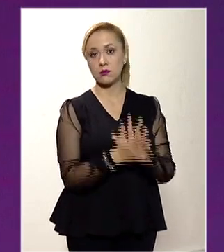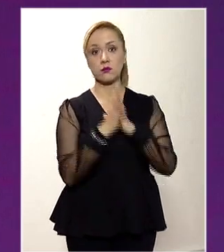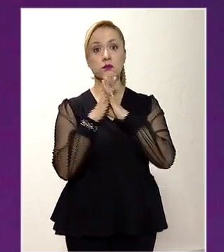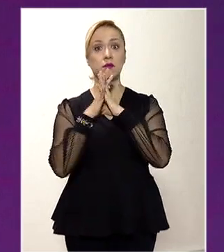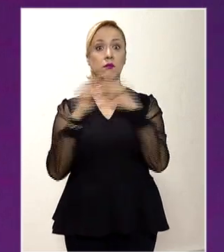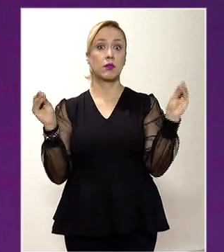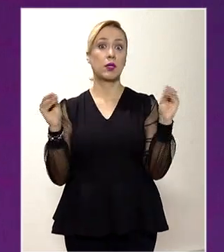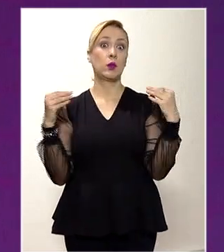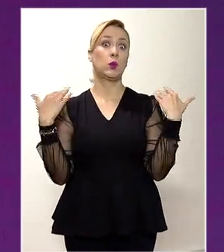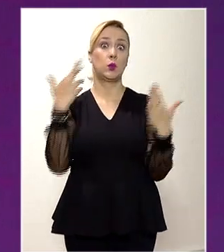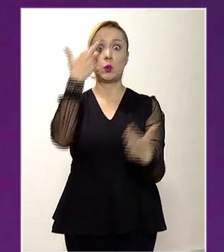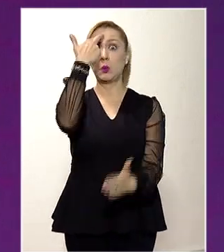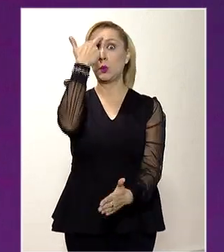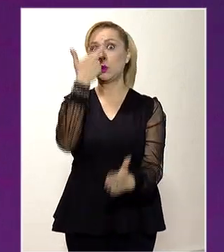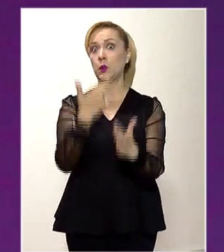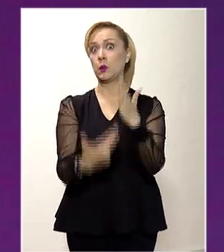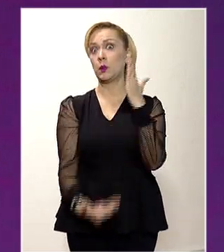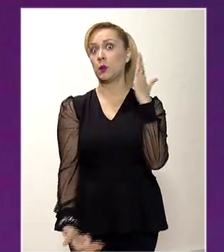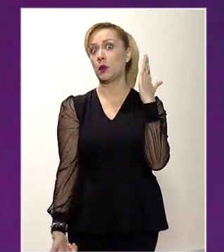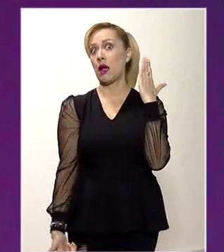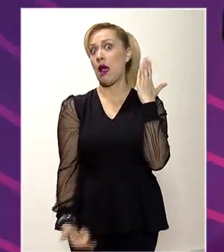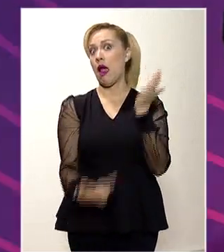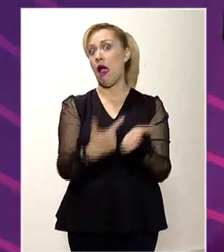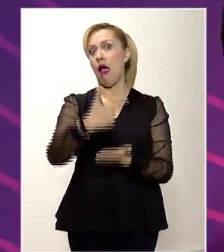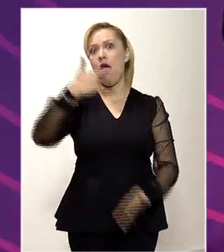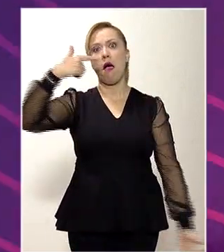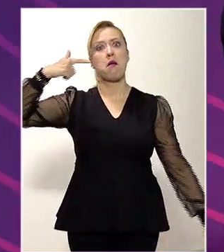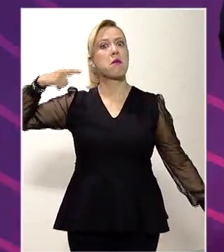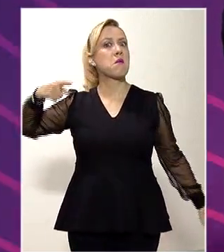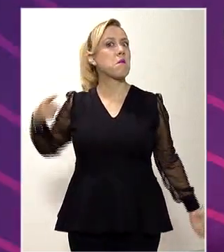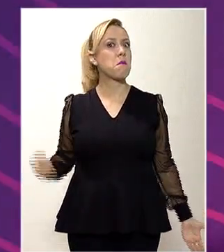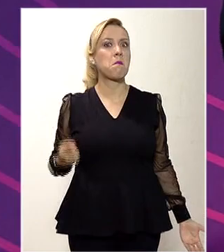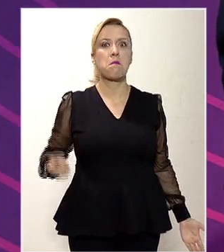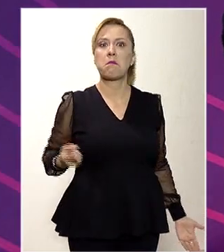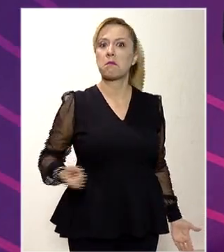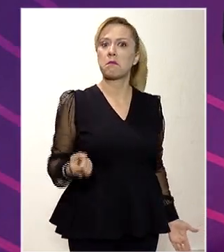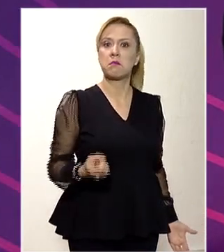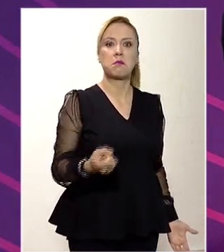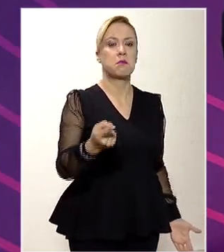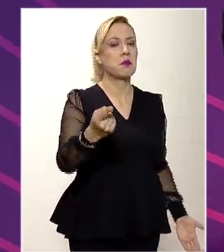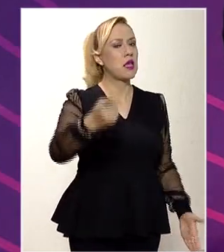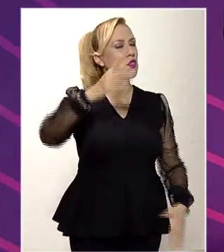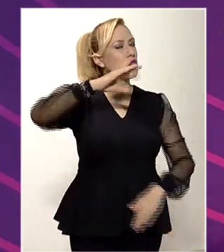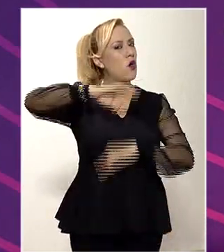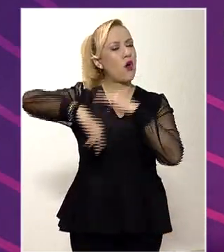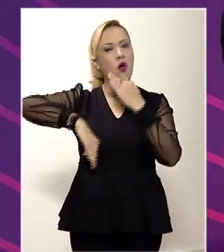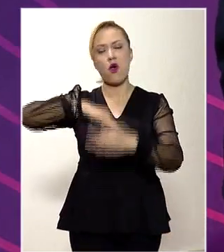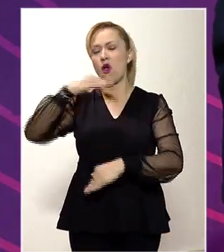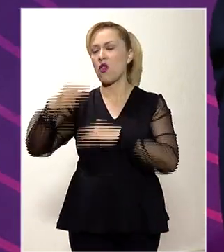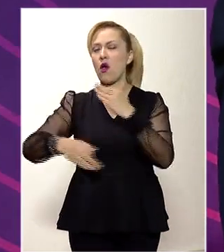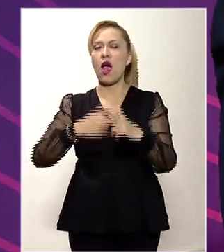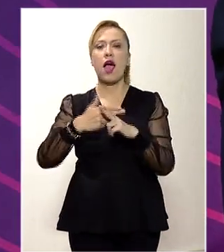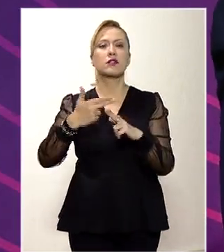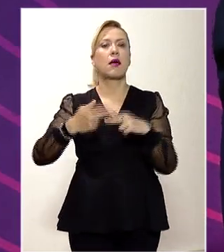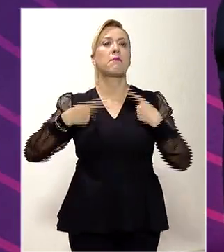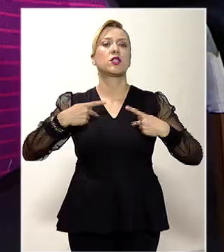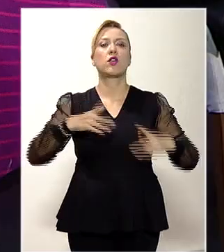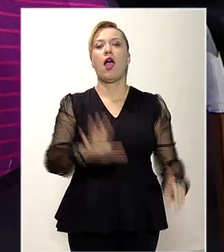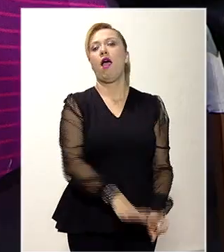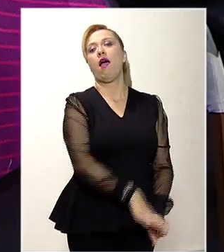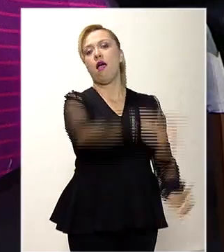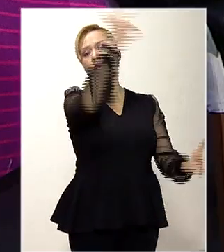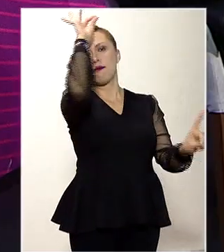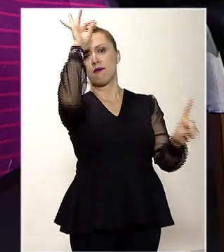llamamos un delito permanente, Permanente. ¿no? O sea, se Claro. comete Sí. momento a momento Todo el hasta tiempo. que Hasta que la persona Hasta que la persona aparezca. aparezca.